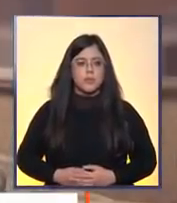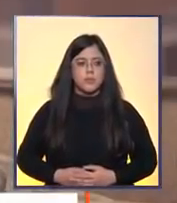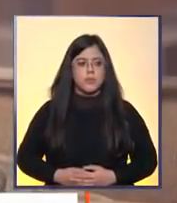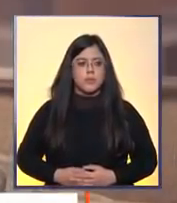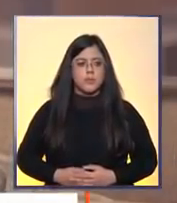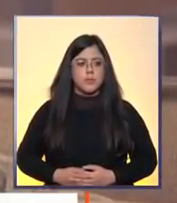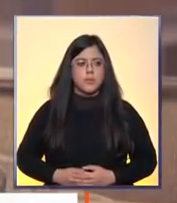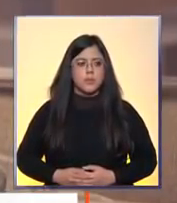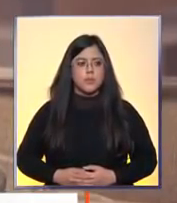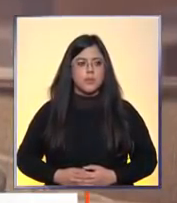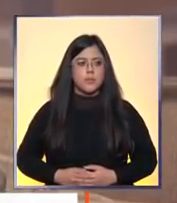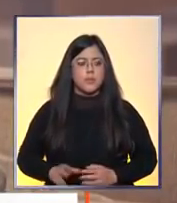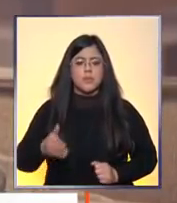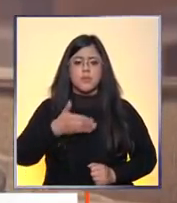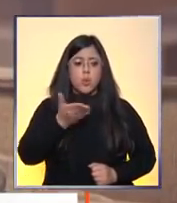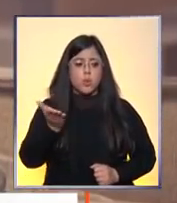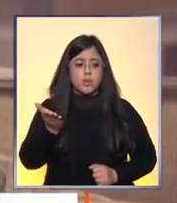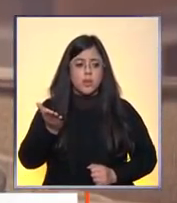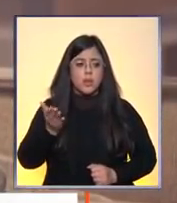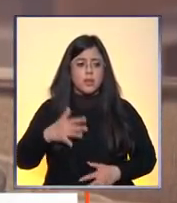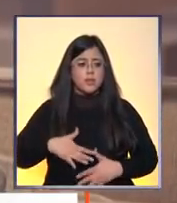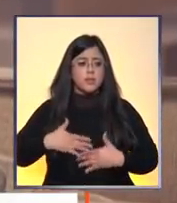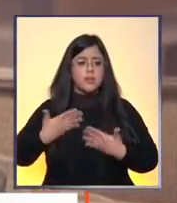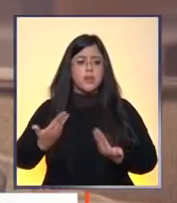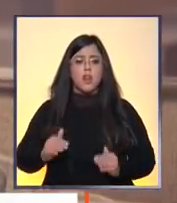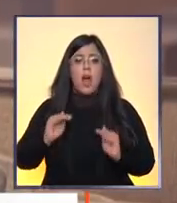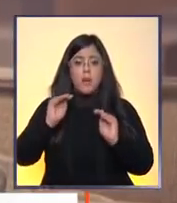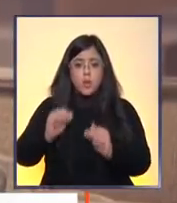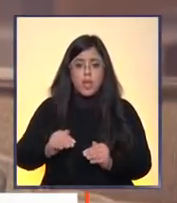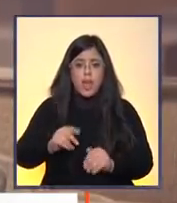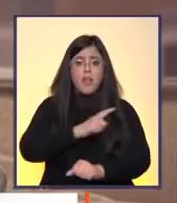¿Ustedes se sintieron apoyadas por el Poder Judicial?